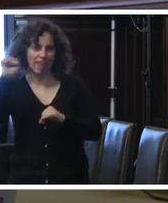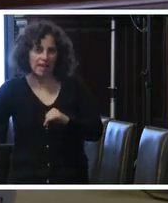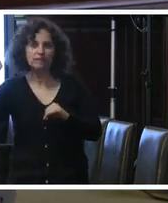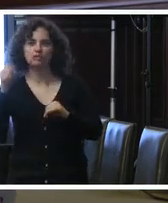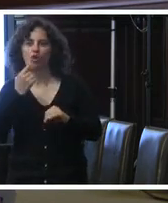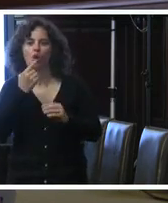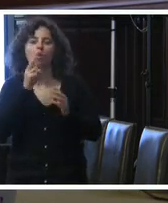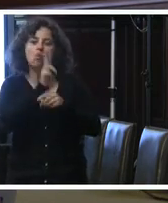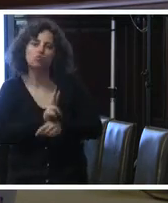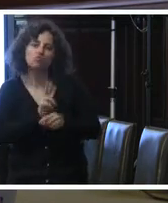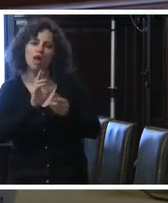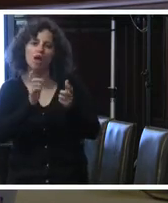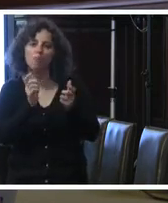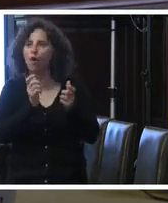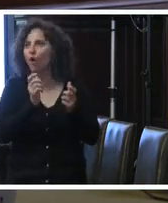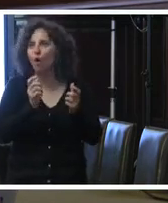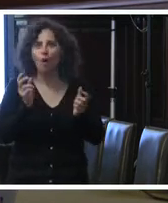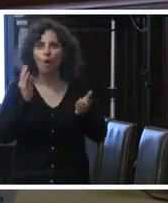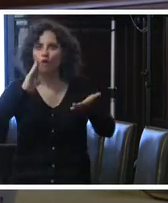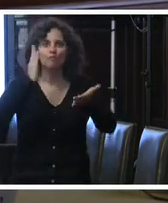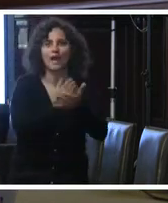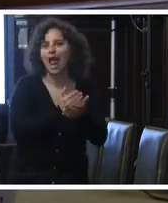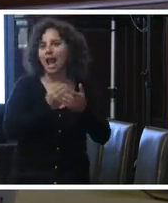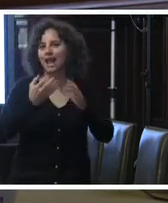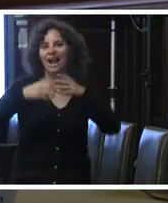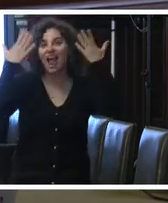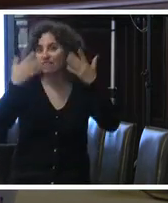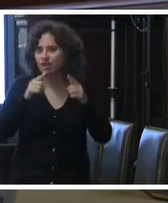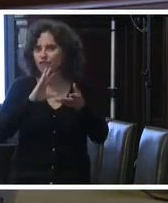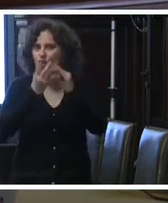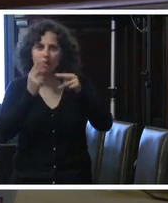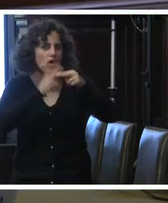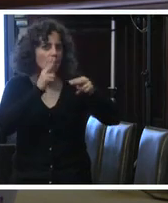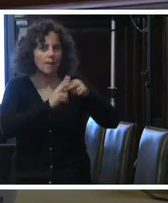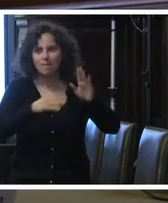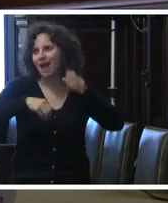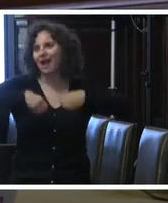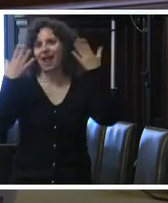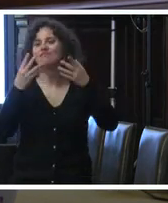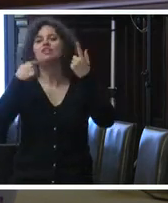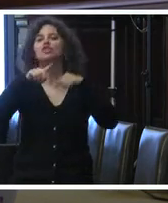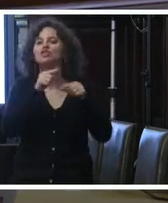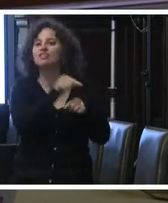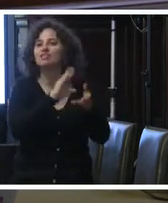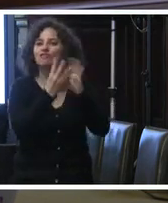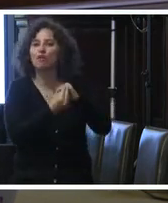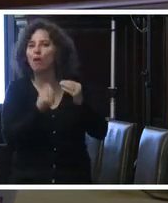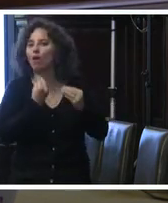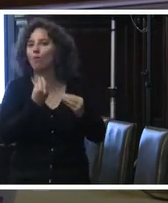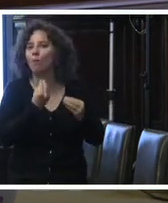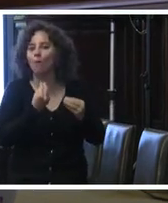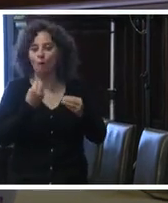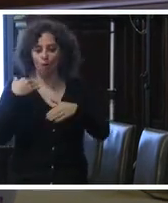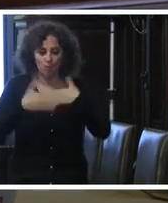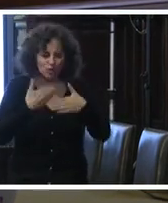básicamente utilizar los tipos penales más graves para de alguna manera someterlos no solamente